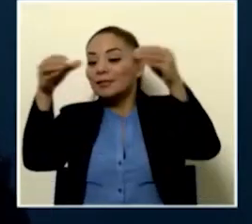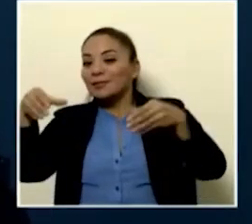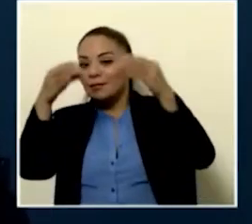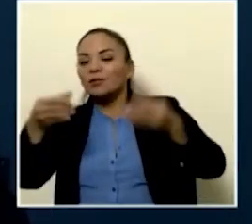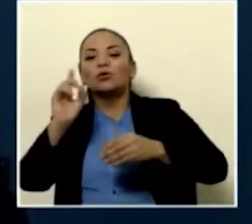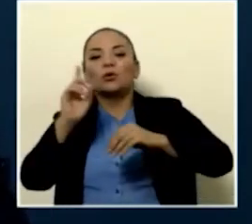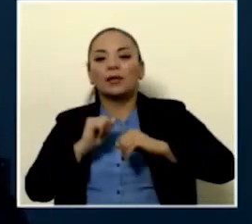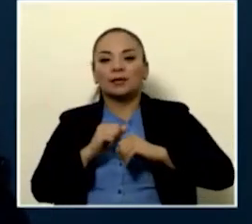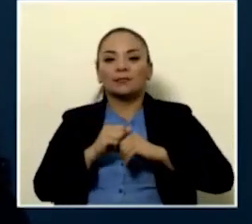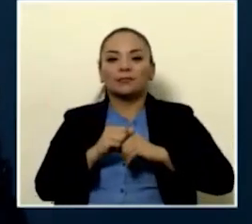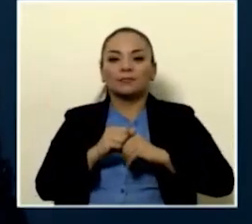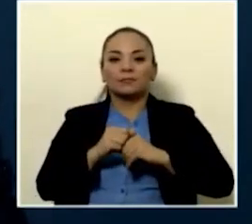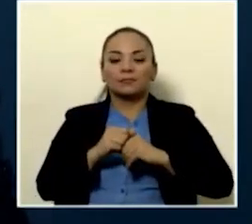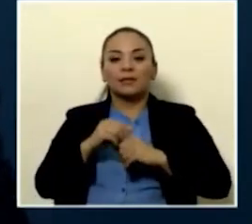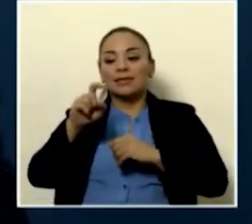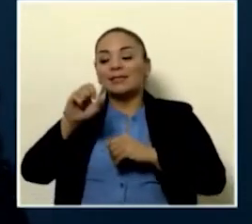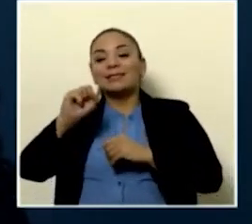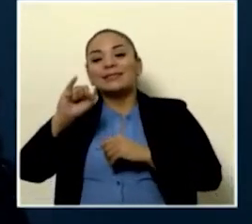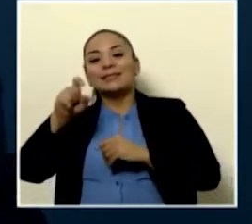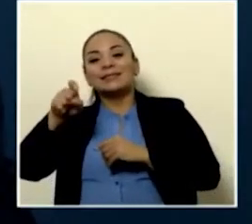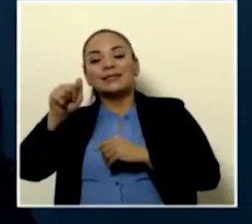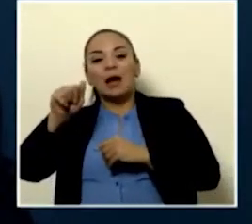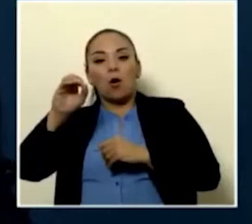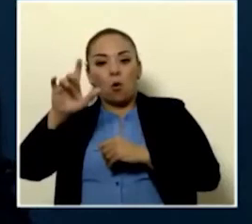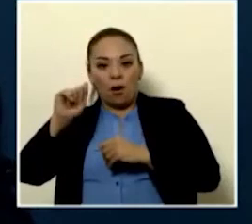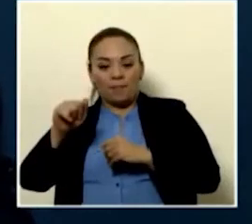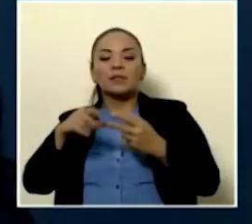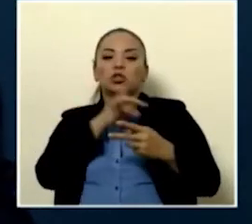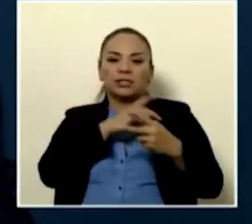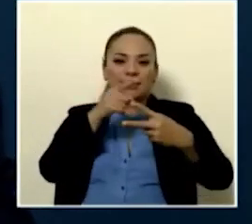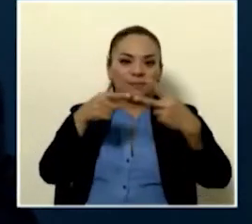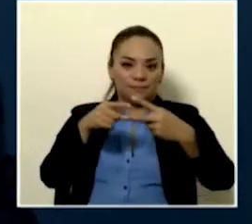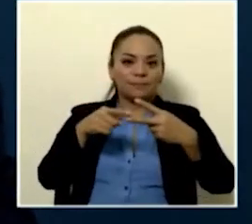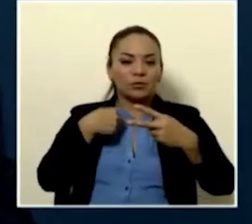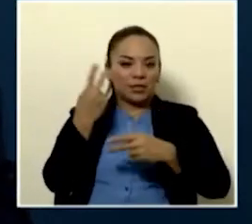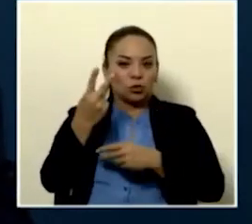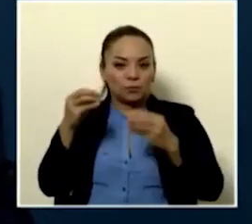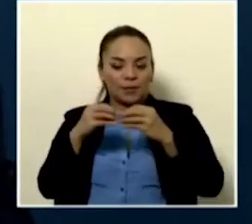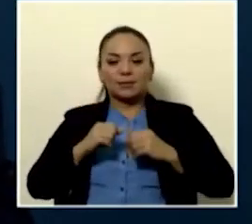puestos fronterizos de Zigzaola y las tablillas en los chiles. Dije,